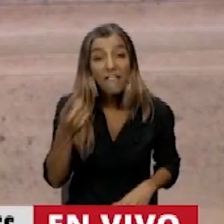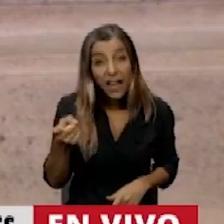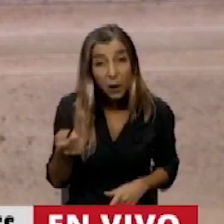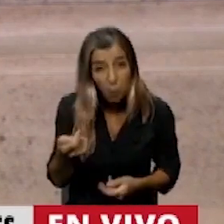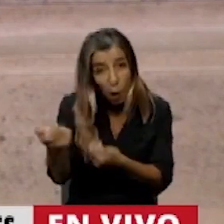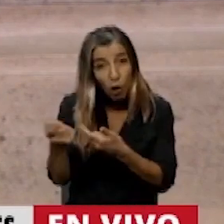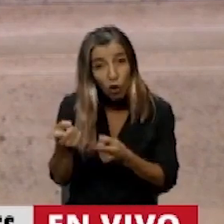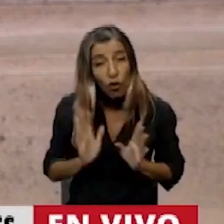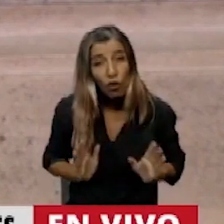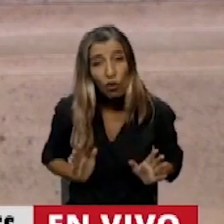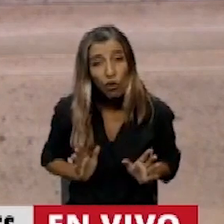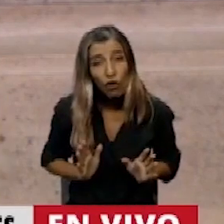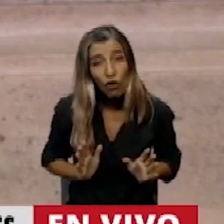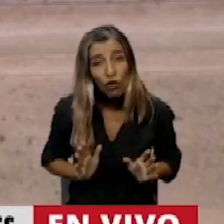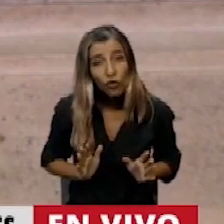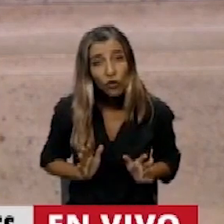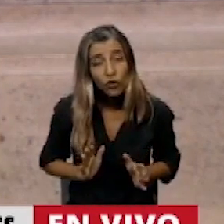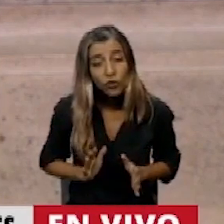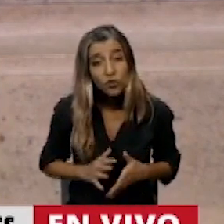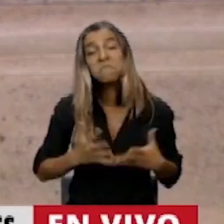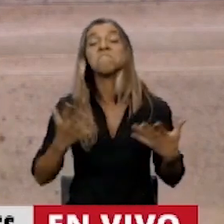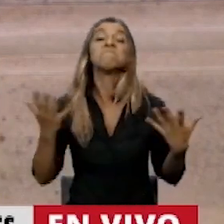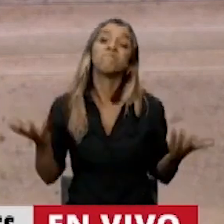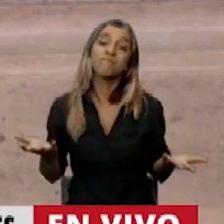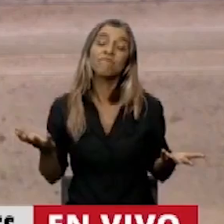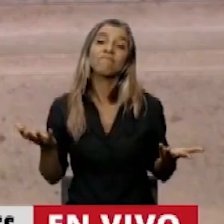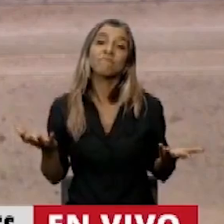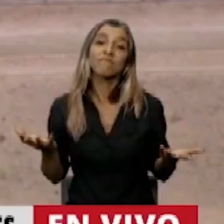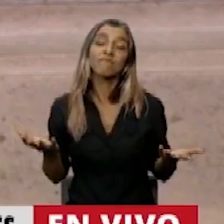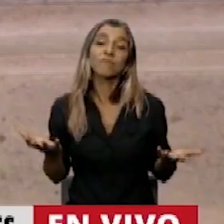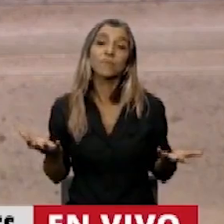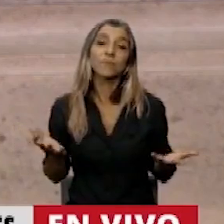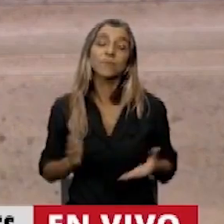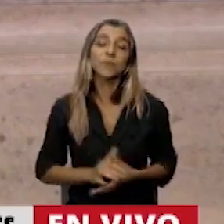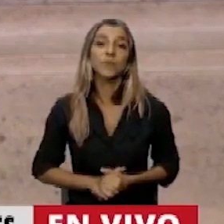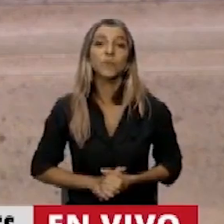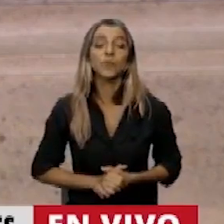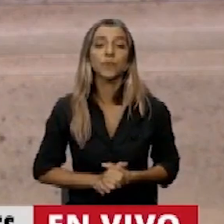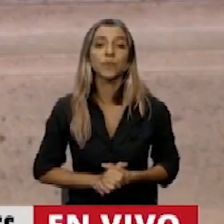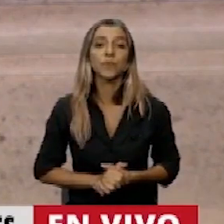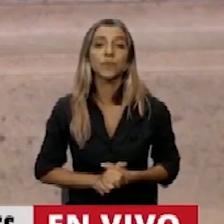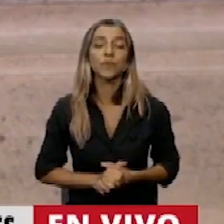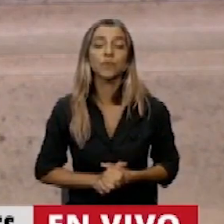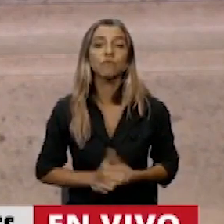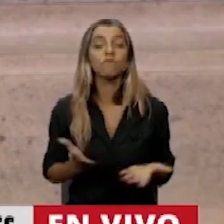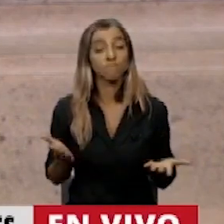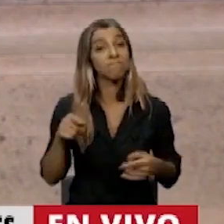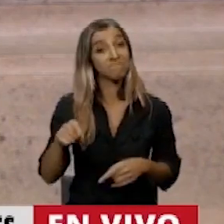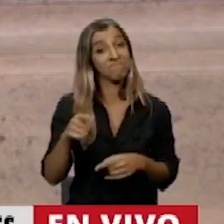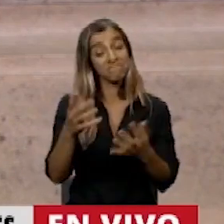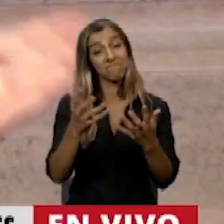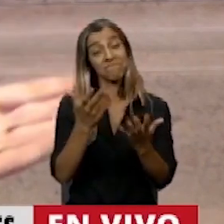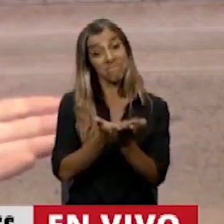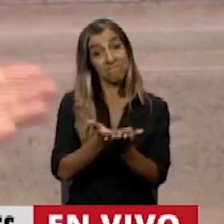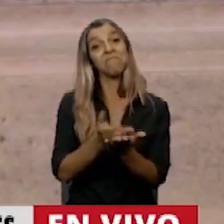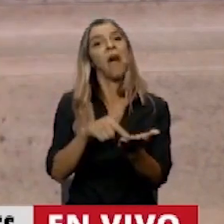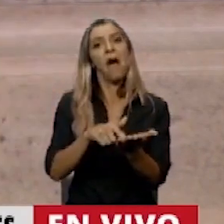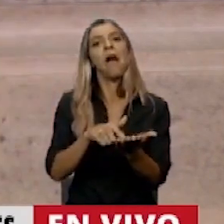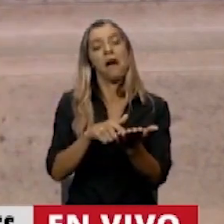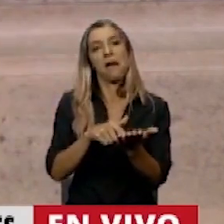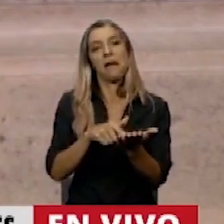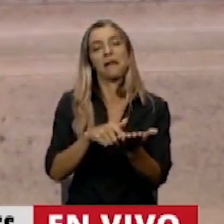personas. Y entonces luego, de que traen este aporte devaluado, dicen,